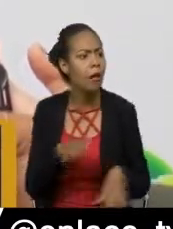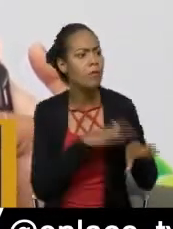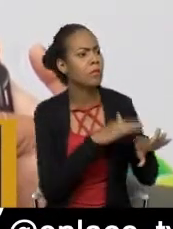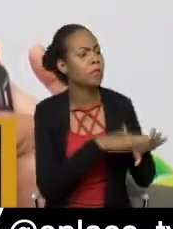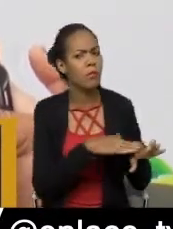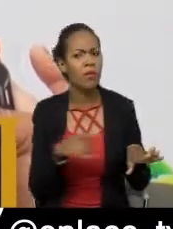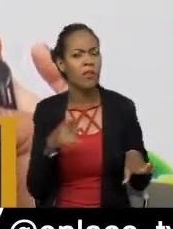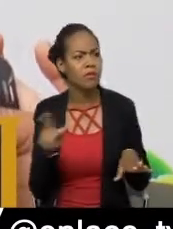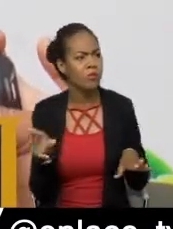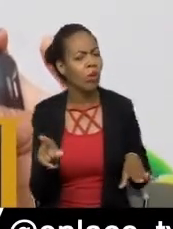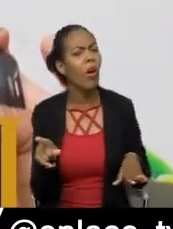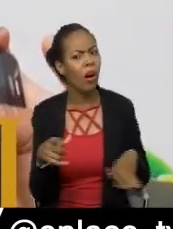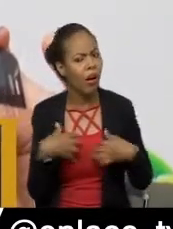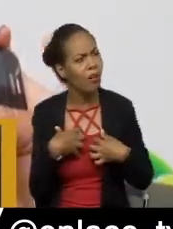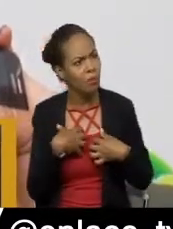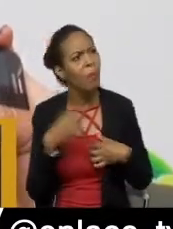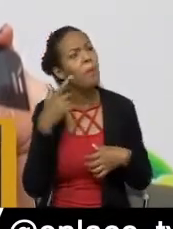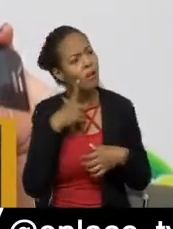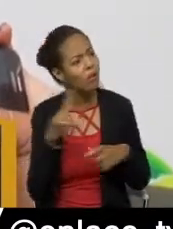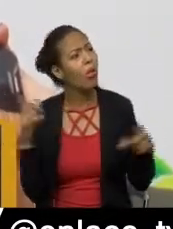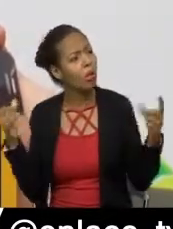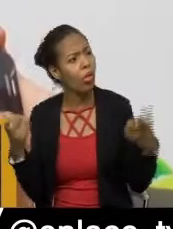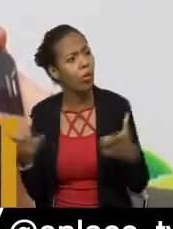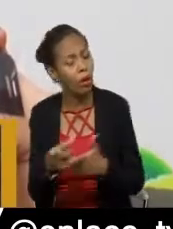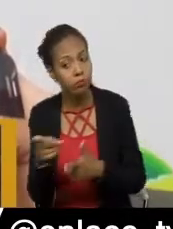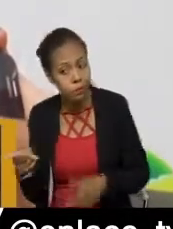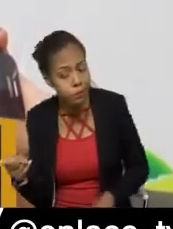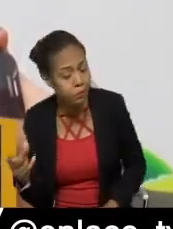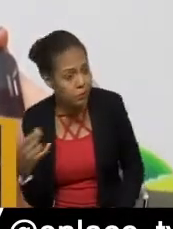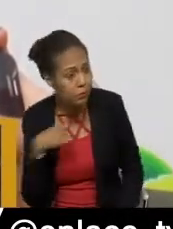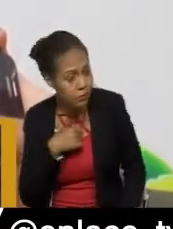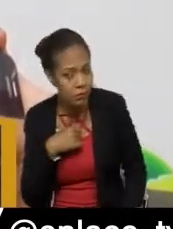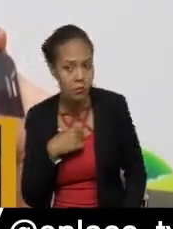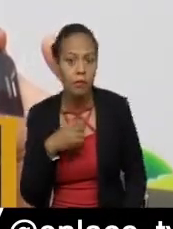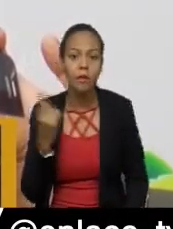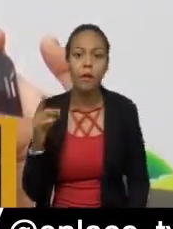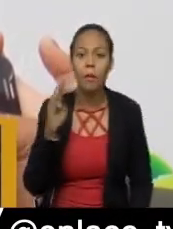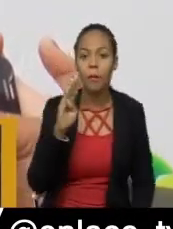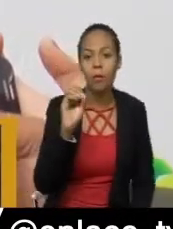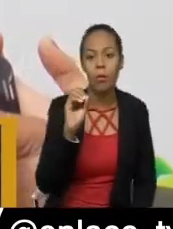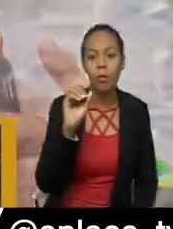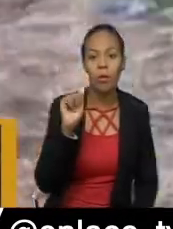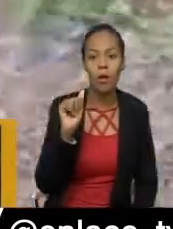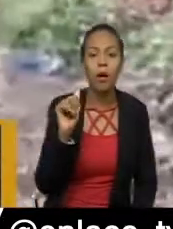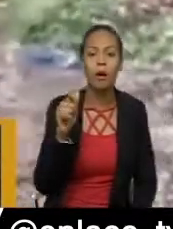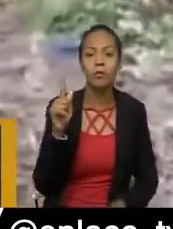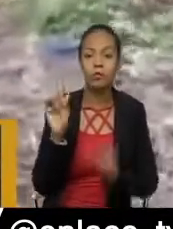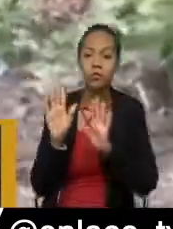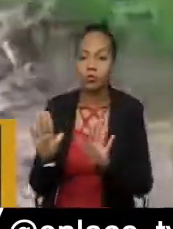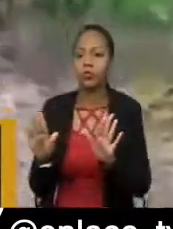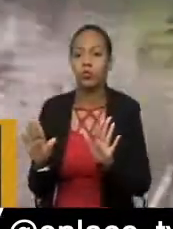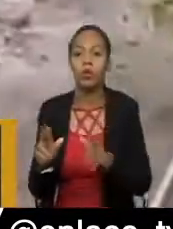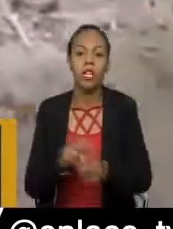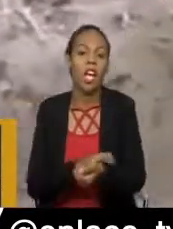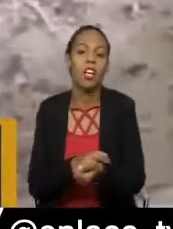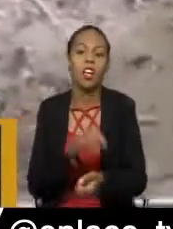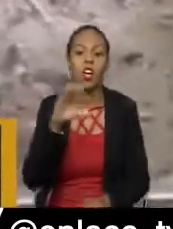animal en vía de extinción. Esto era una boa tipo constrictor. Esta